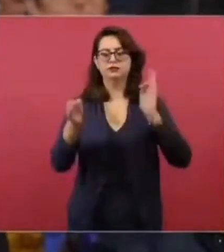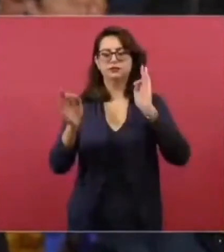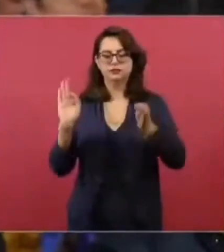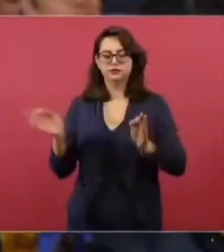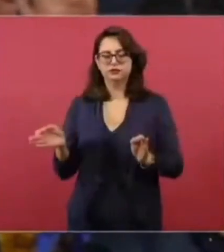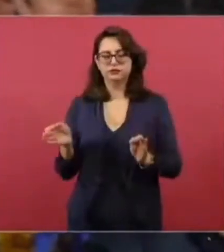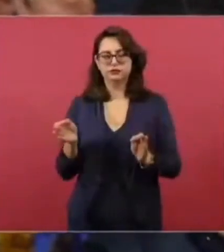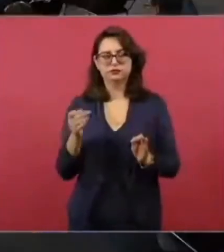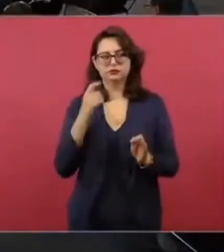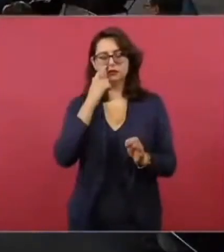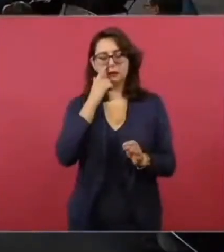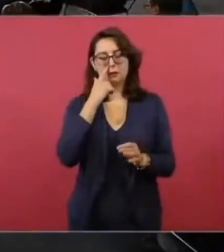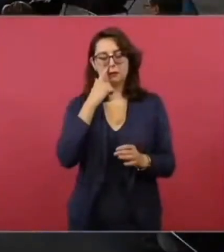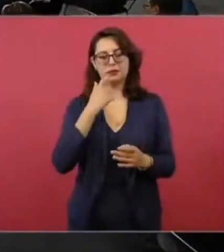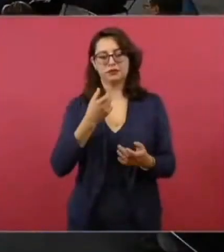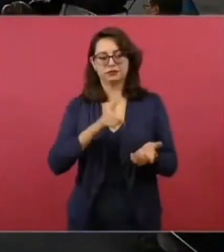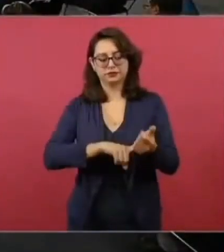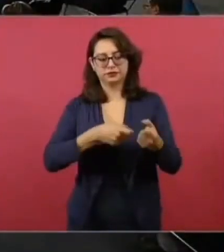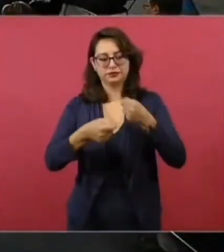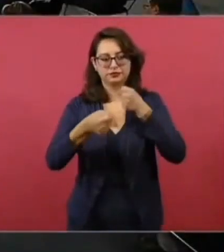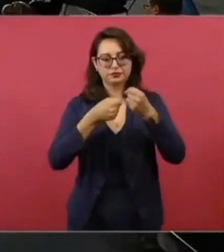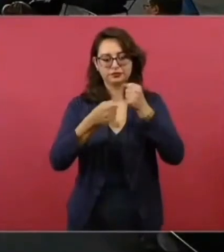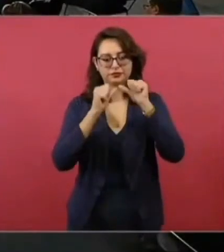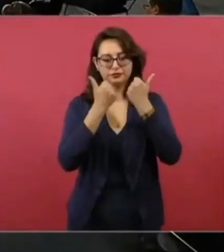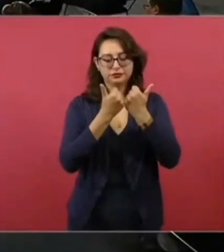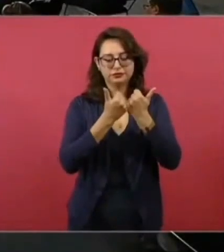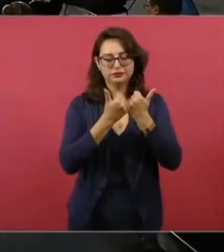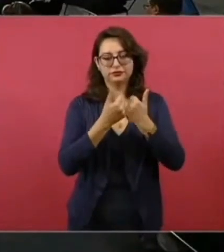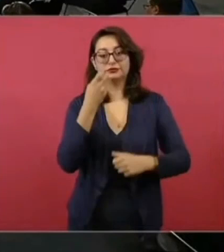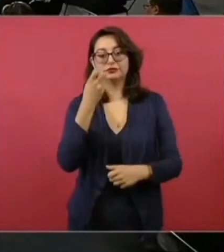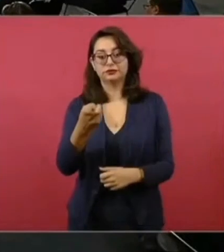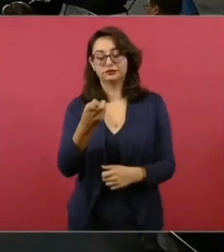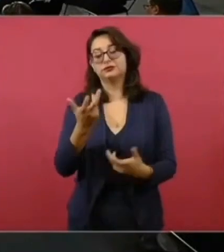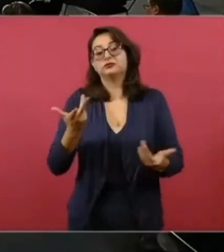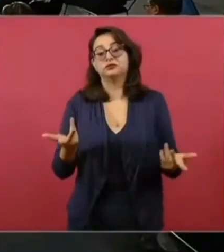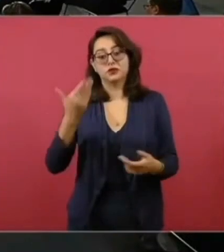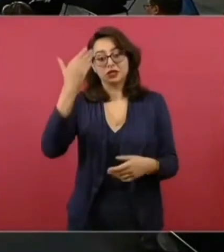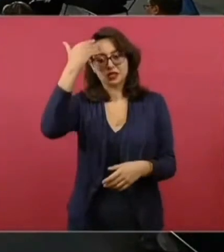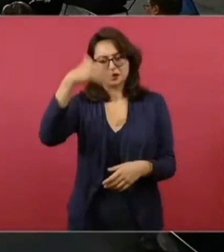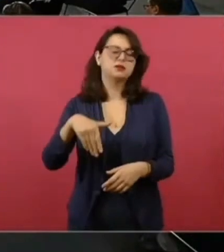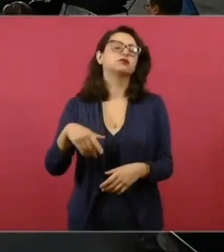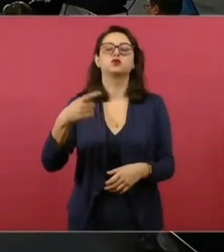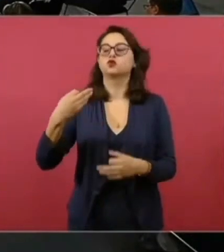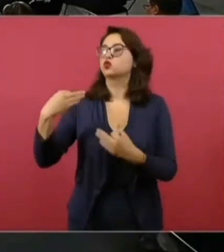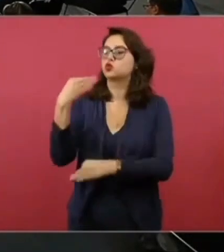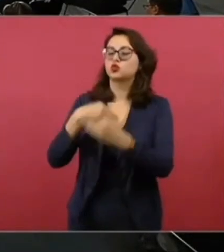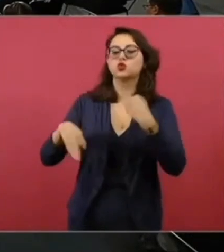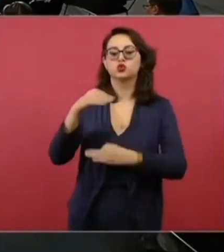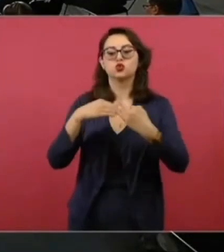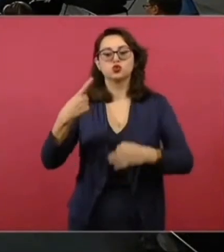Eso, presidente, en el periodismo, en el argot periodístico, se conoce como chayo, chayote,